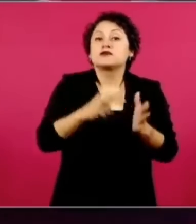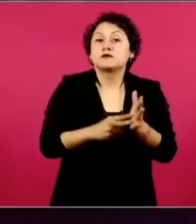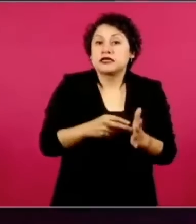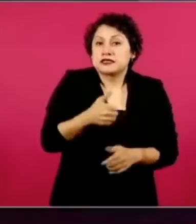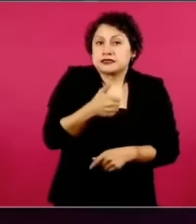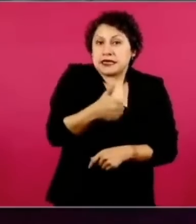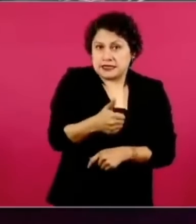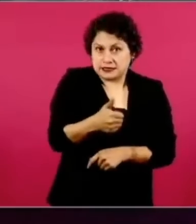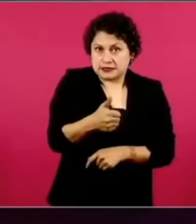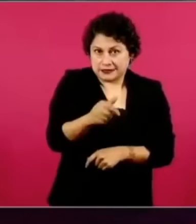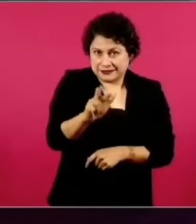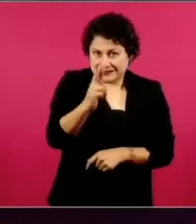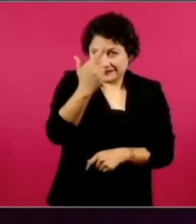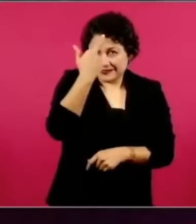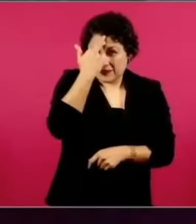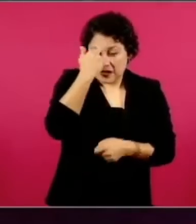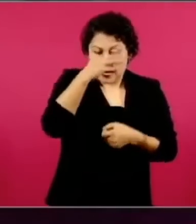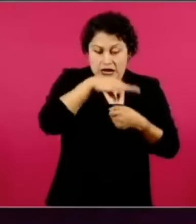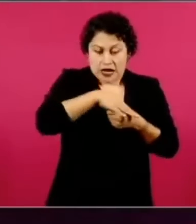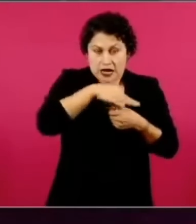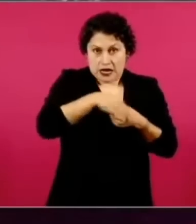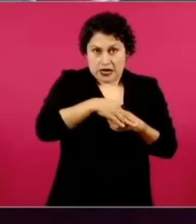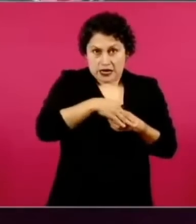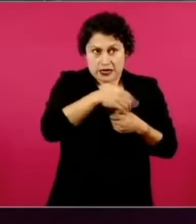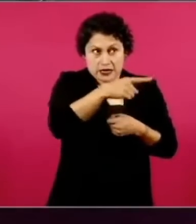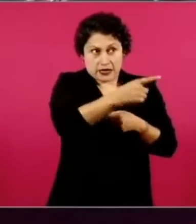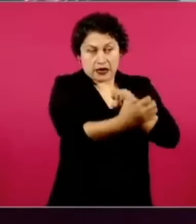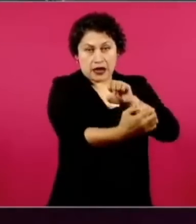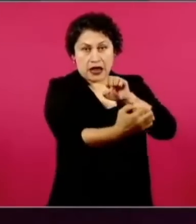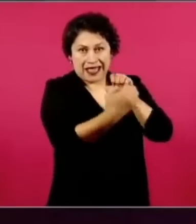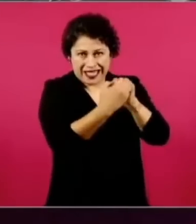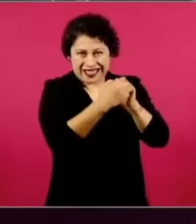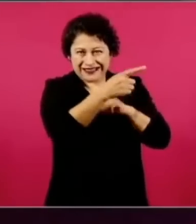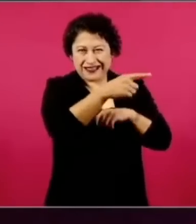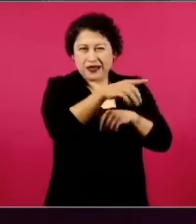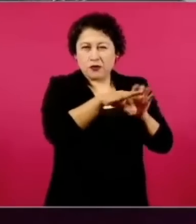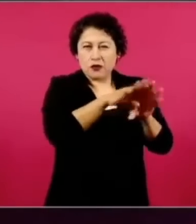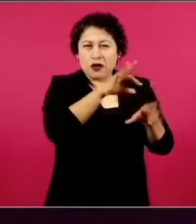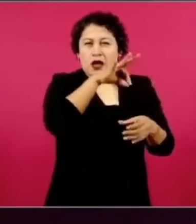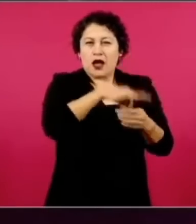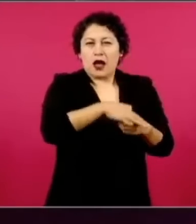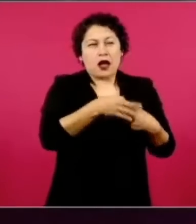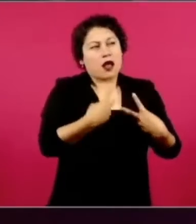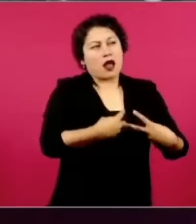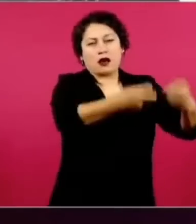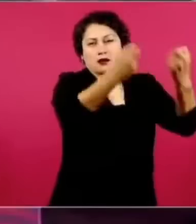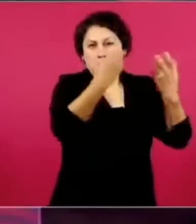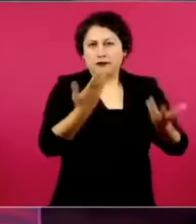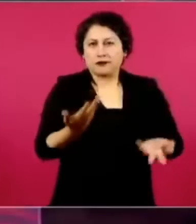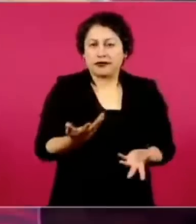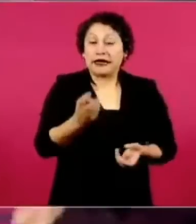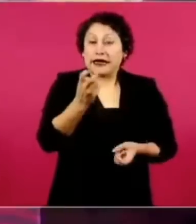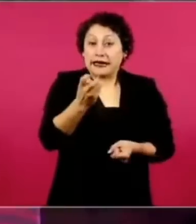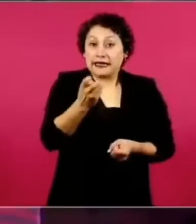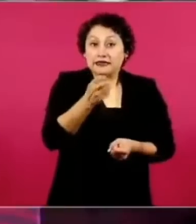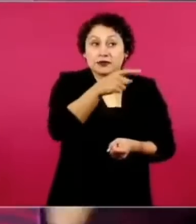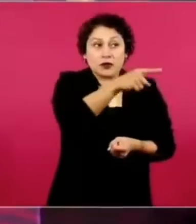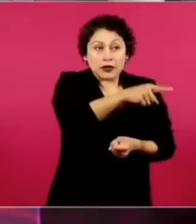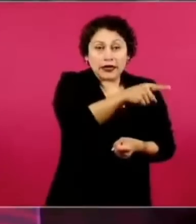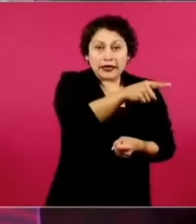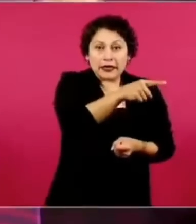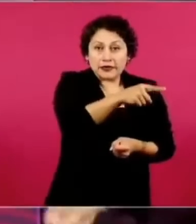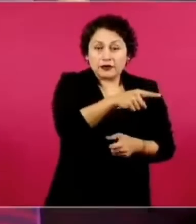No, era guerra sucia. López Obrador, un peligro para México, día y